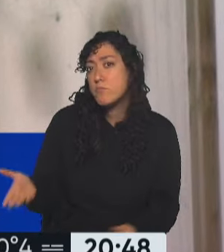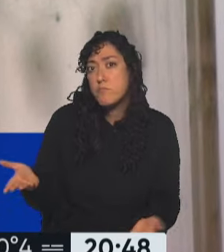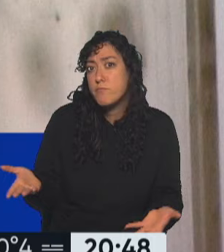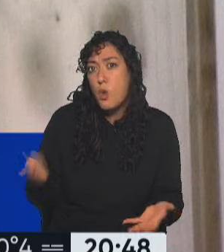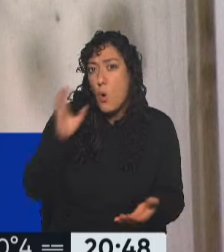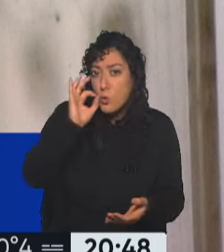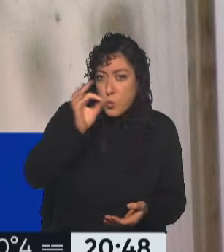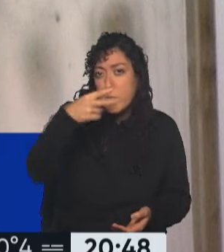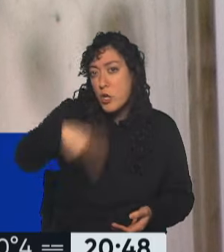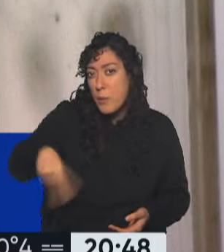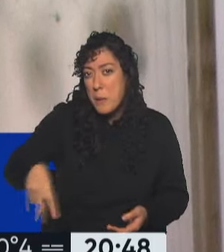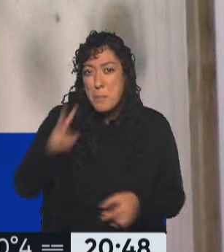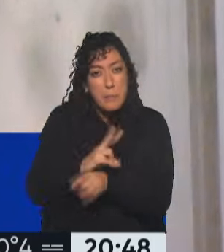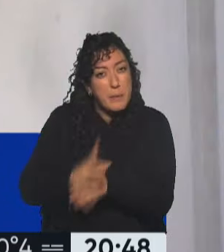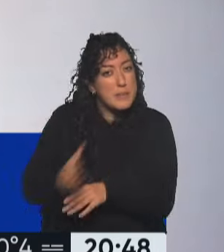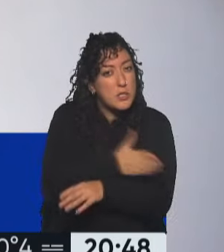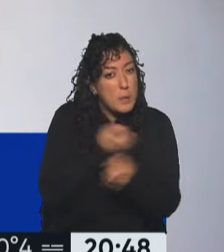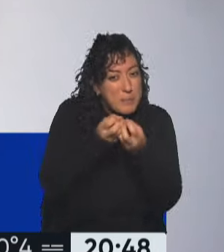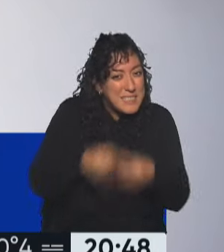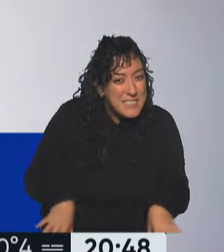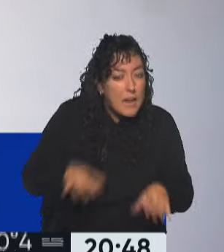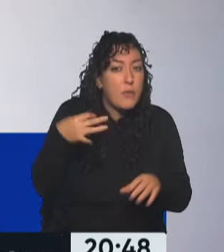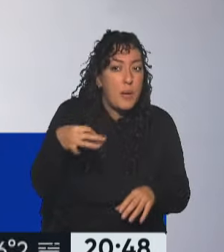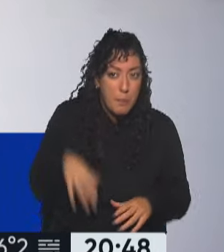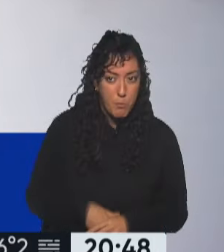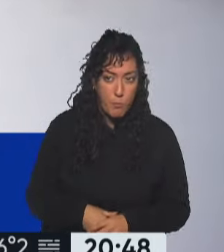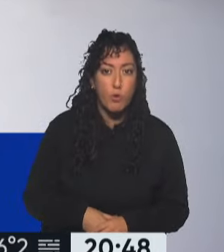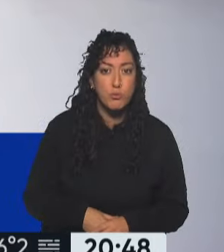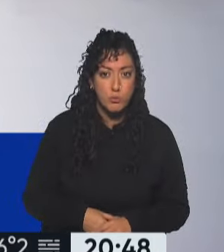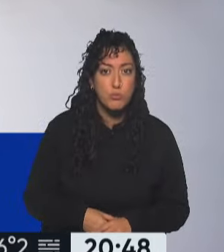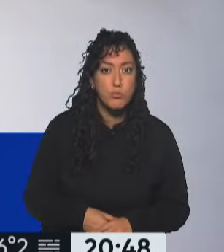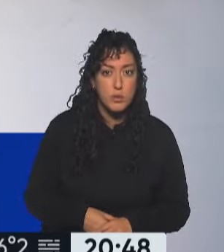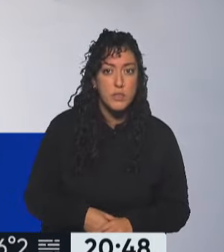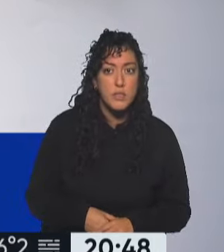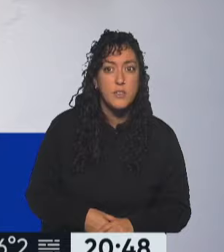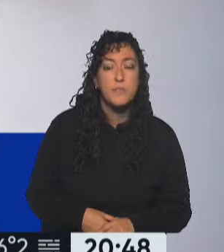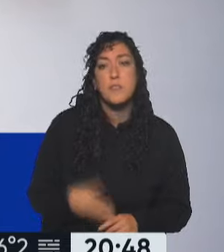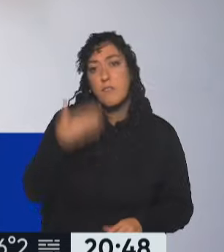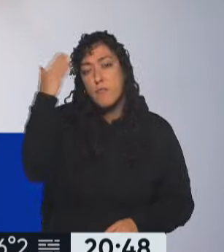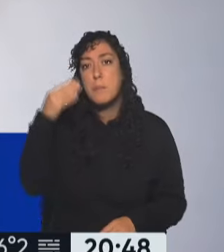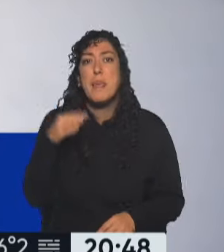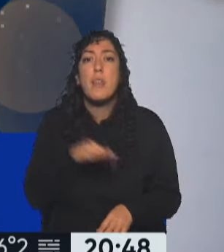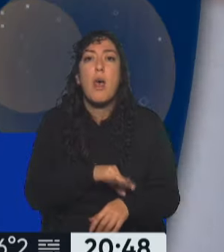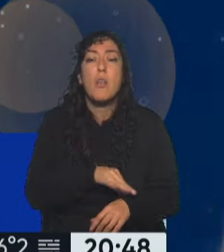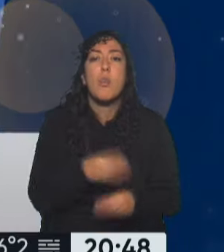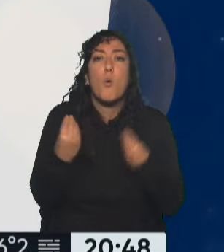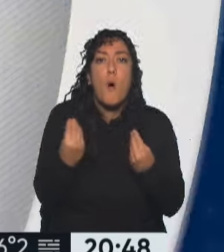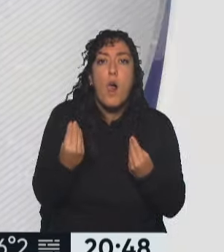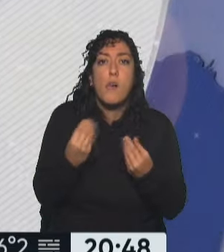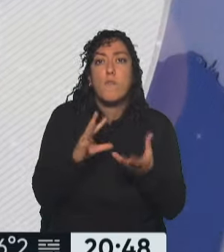en octubre, noviembre. Tenemos que empezar con el primer escalón. El primer escalón en estas enfermedades es combatir el mosquito.